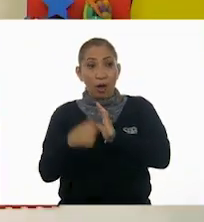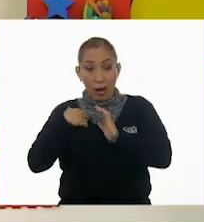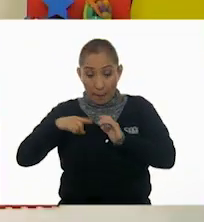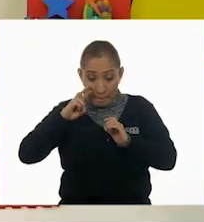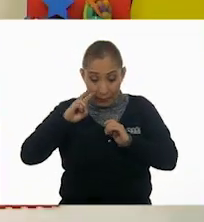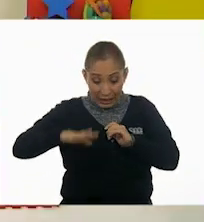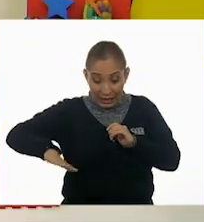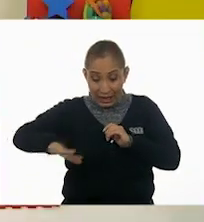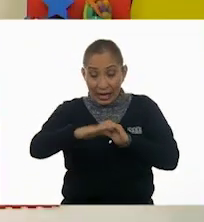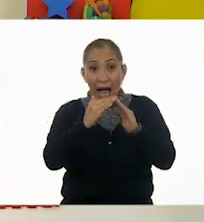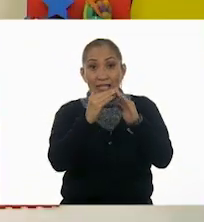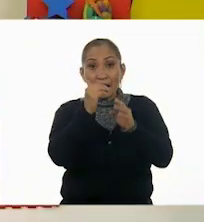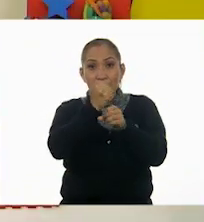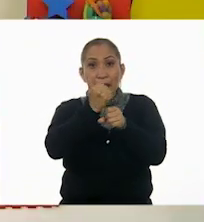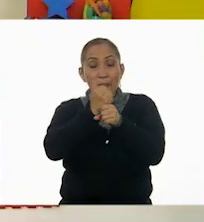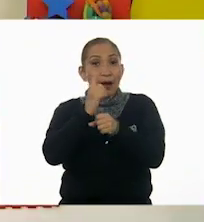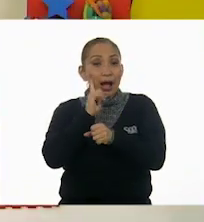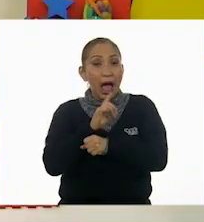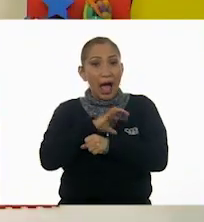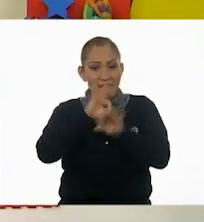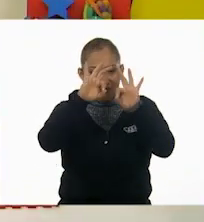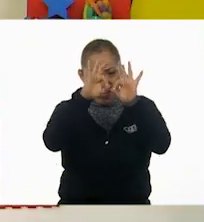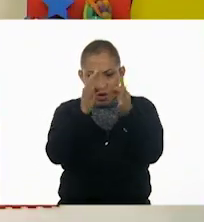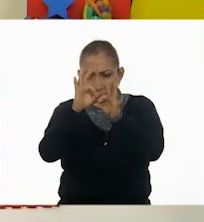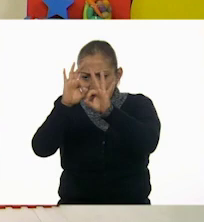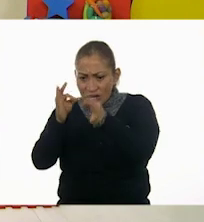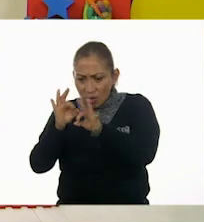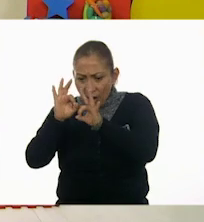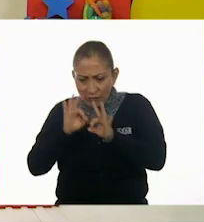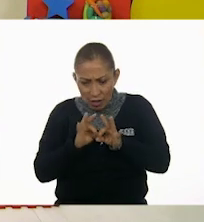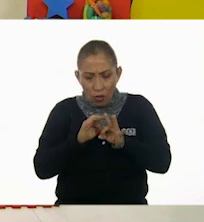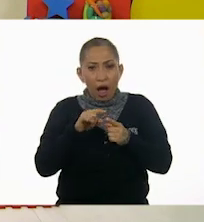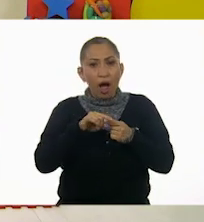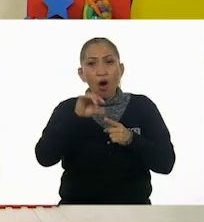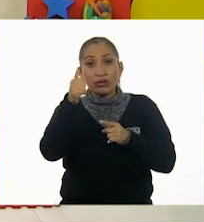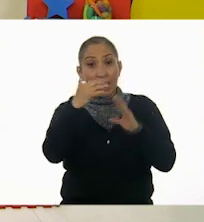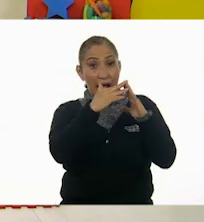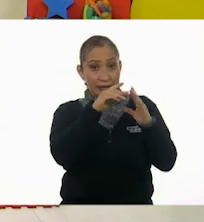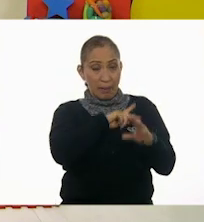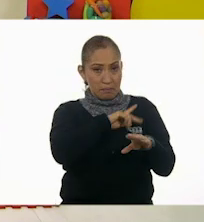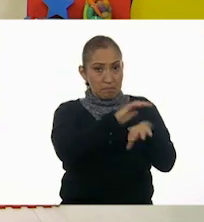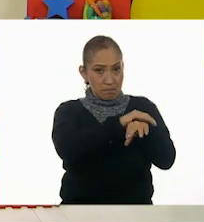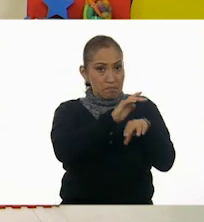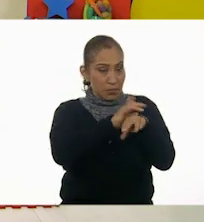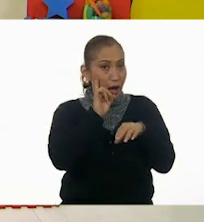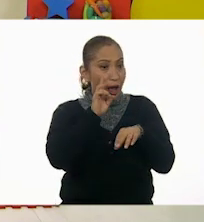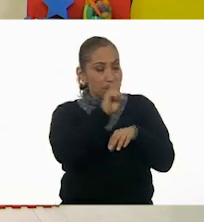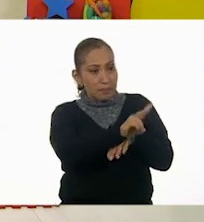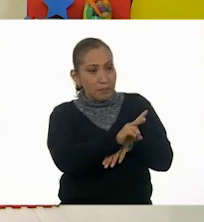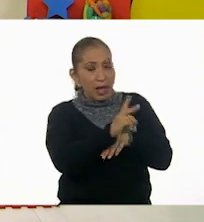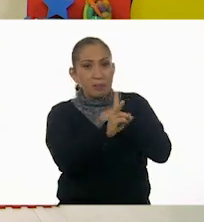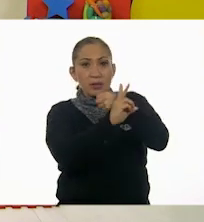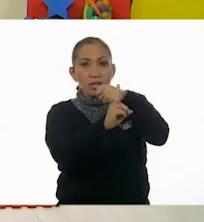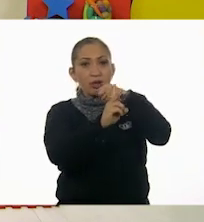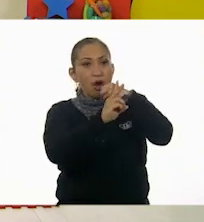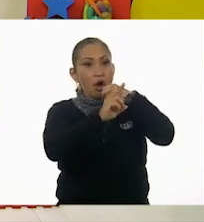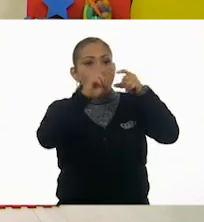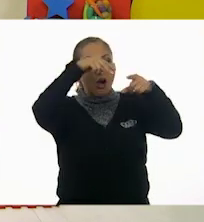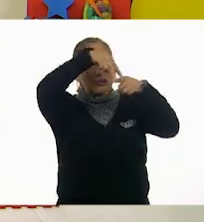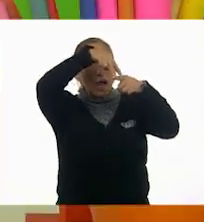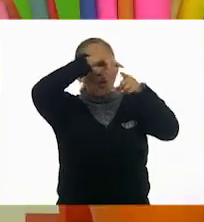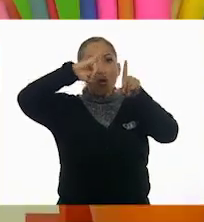el piso de casa de mi abuelita Berta hay figuras geométricas. También en casa de una amiga hay un vitral con triángulos